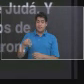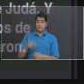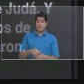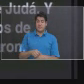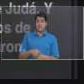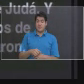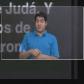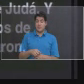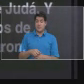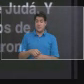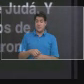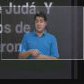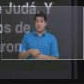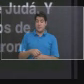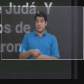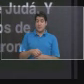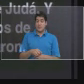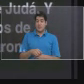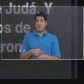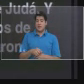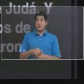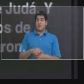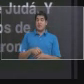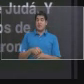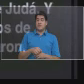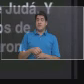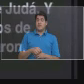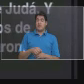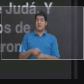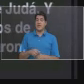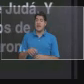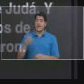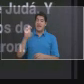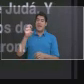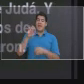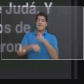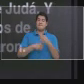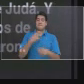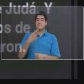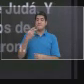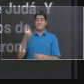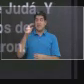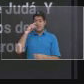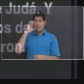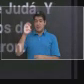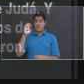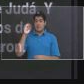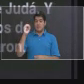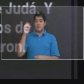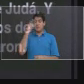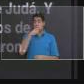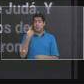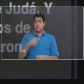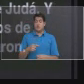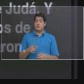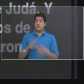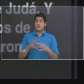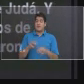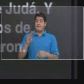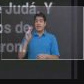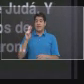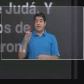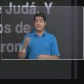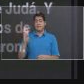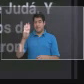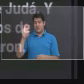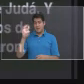nombres de sus dos hijos eran Malón y Kelión, efrateos de Belén de Judá, y llegaron a los campos de Moab y ahí se